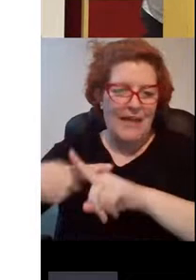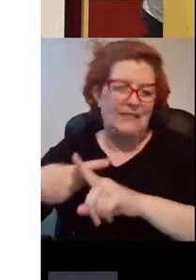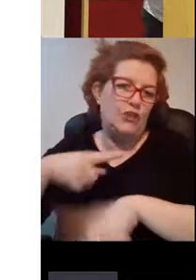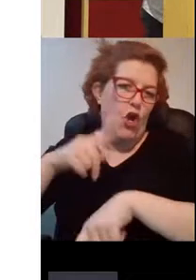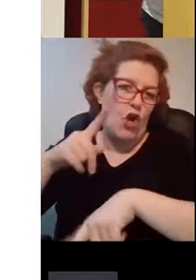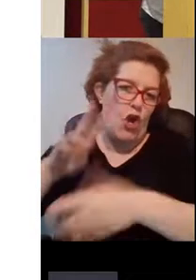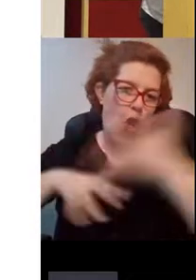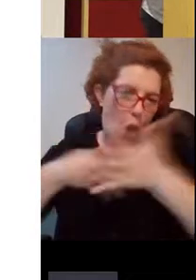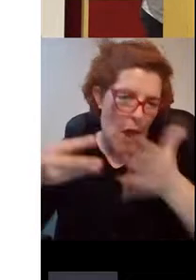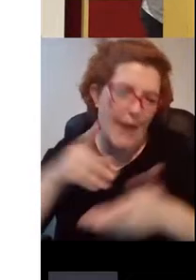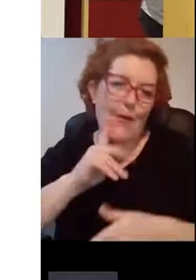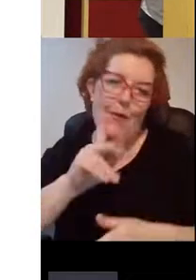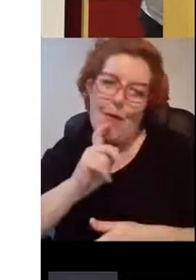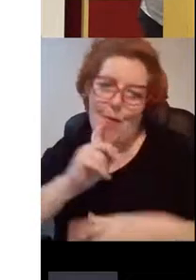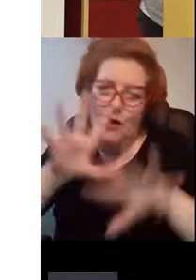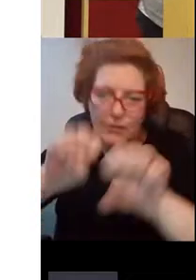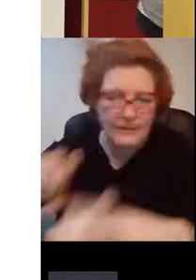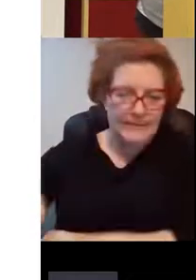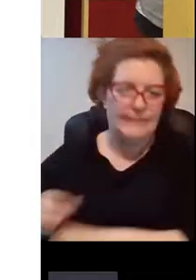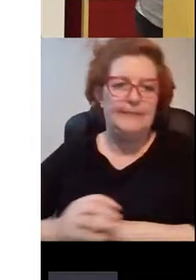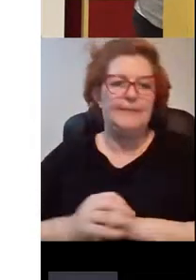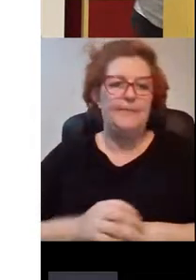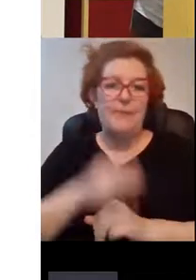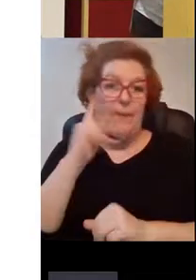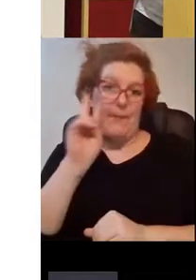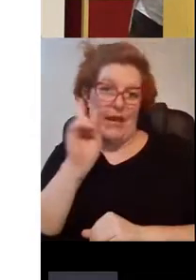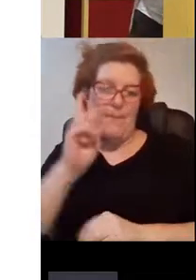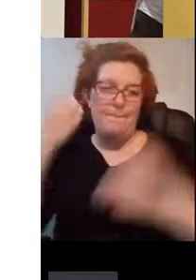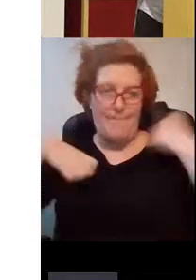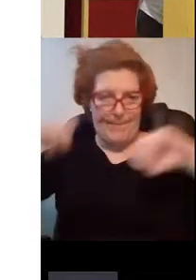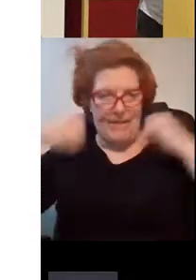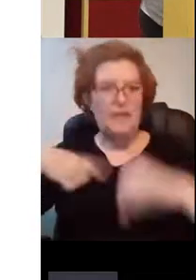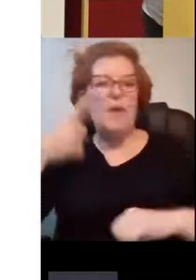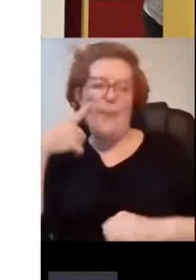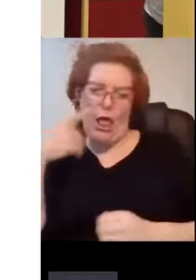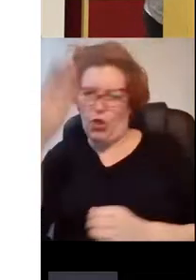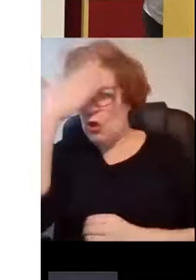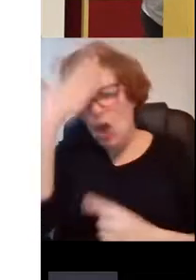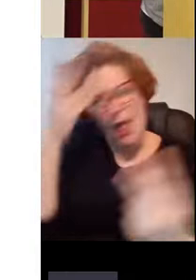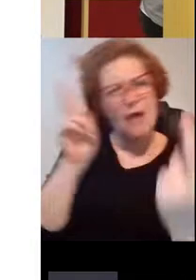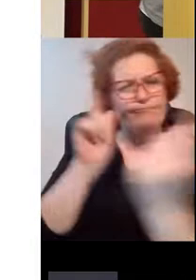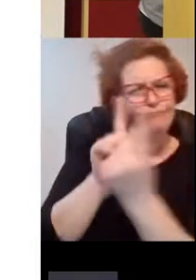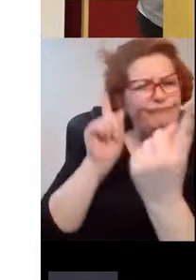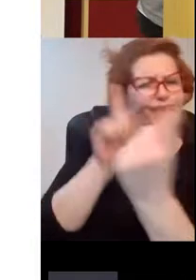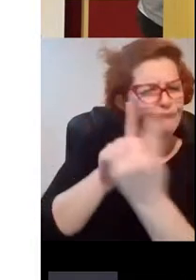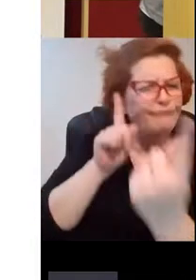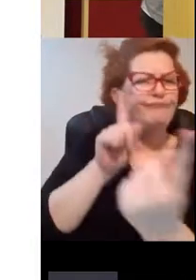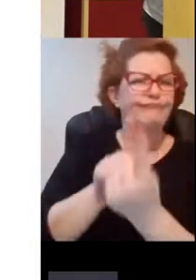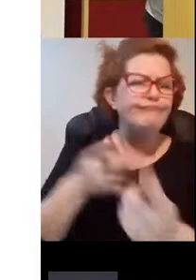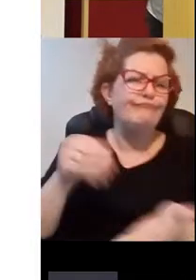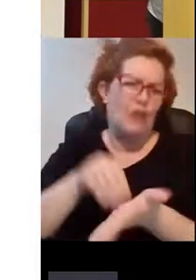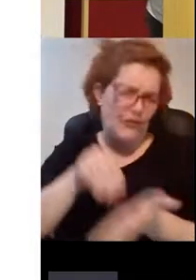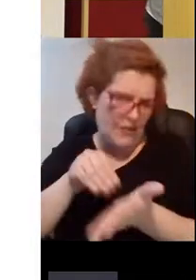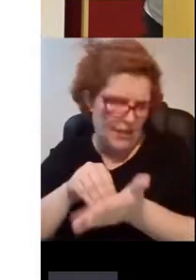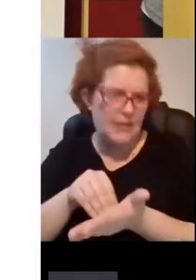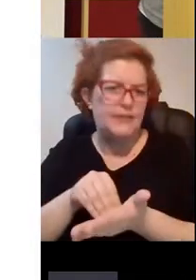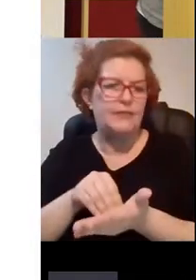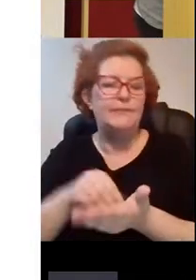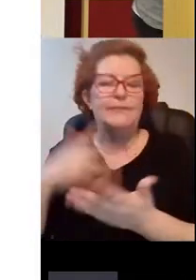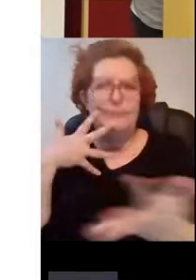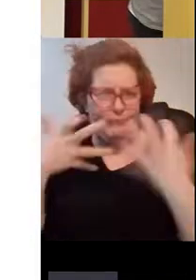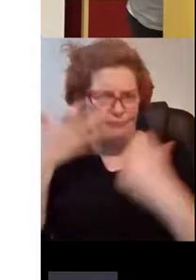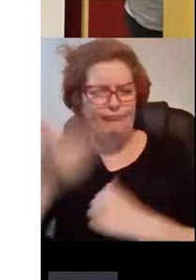verdad, todo un proceso, como veis, de sesiones de tutoría. Me parece interesante destacar ahí